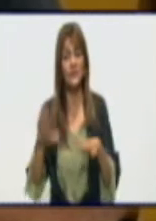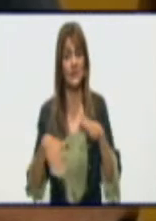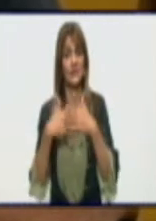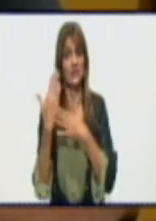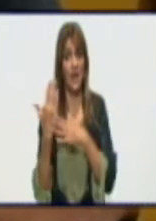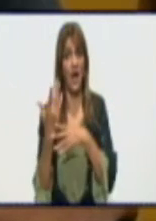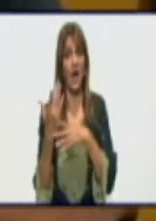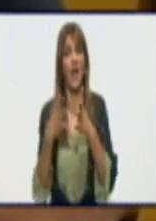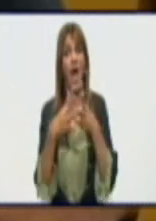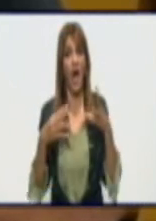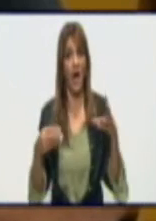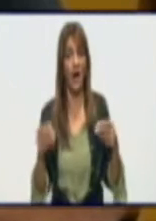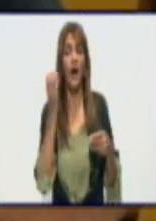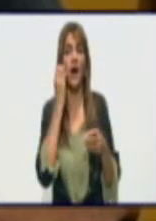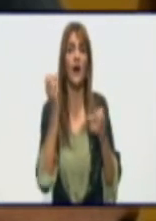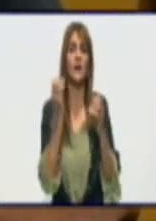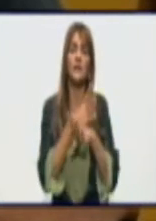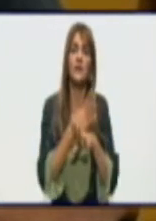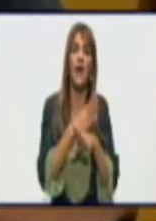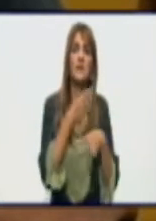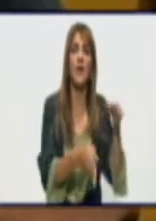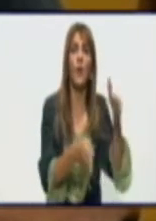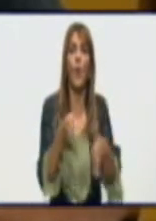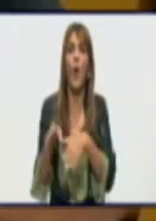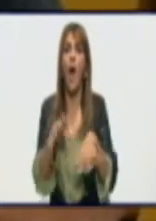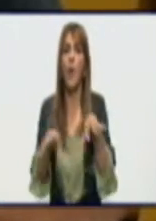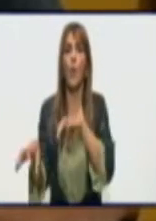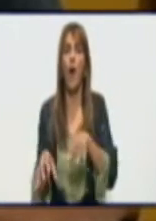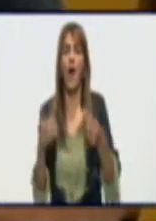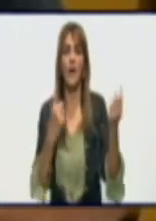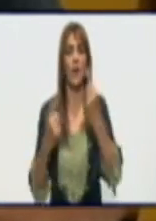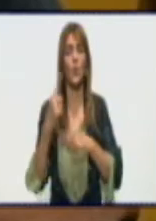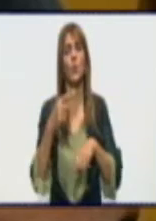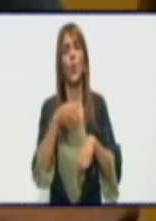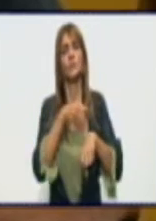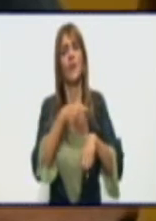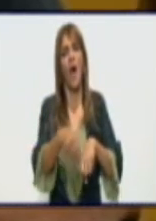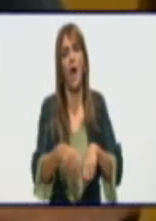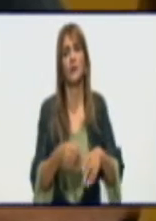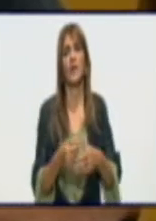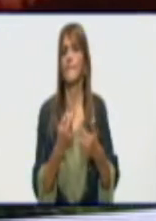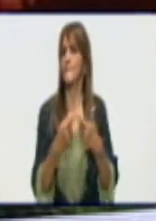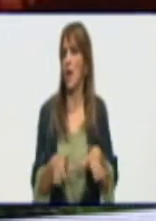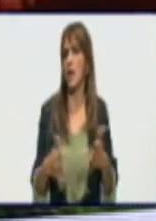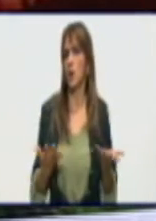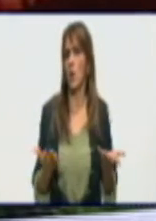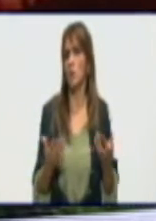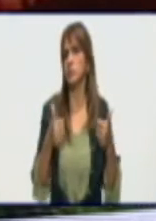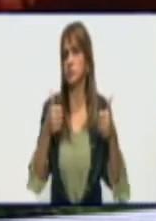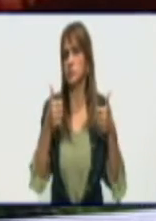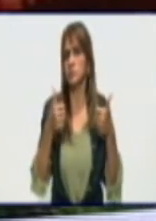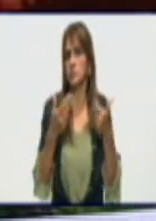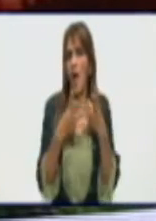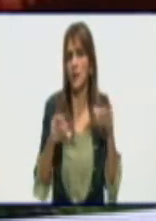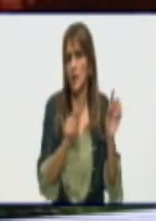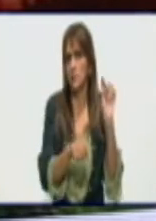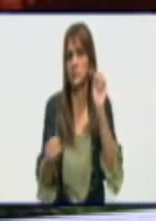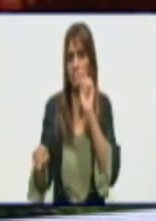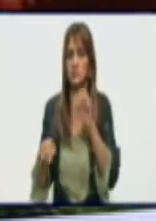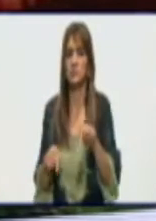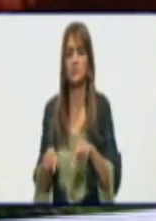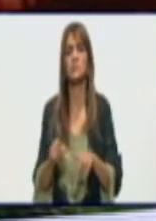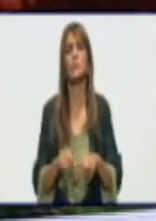llegó a algunos lugares, y sobre todo a panaderías donde hacen una gran cantidad, que llegó un poco tarde. Grisel, ¿por qué el tiro se hace diario desde